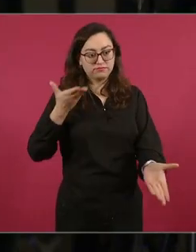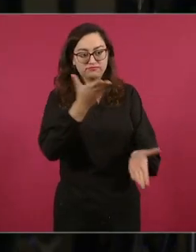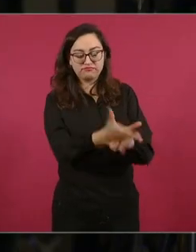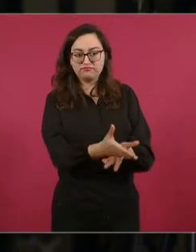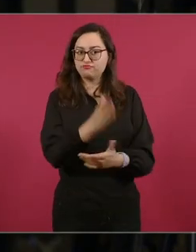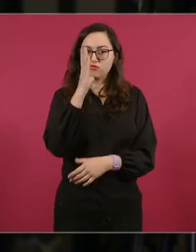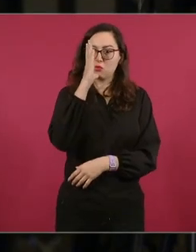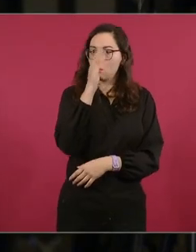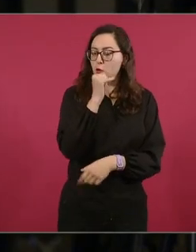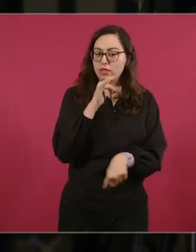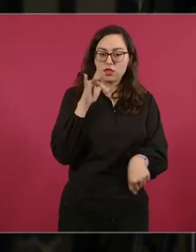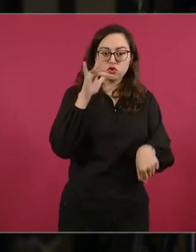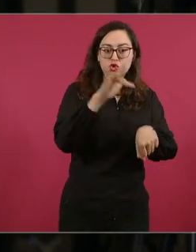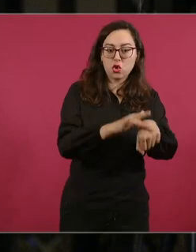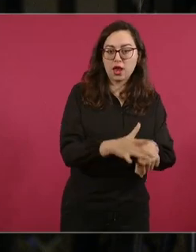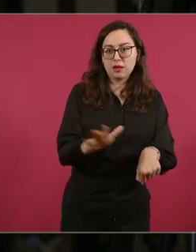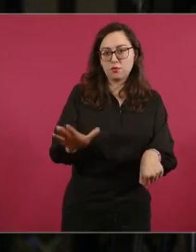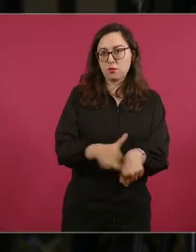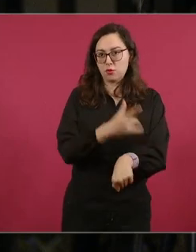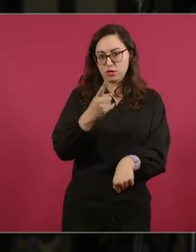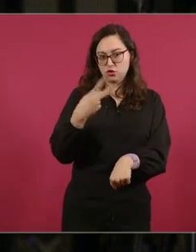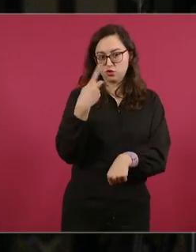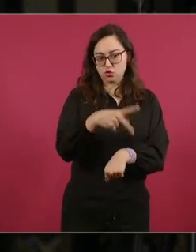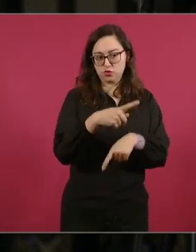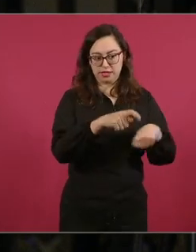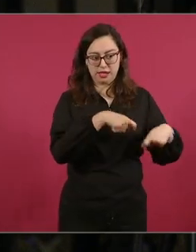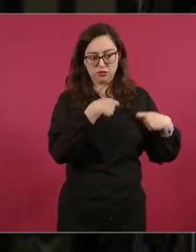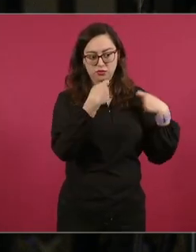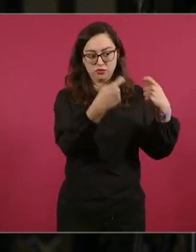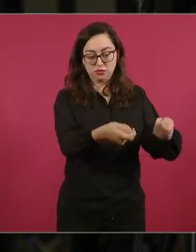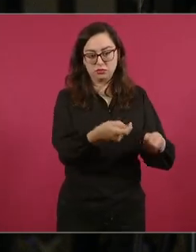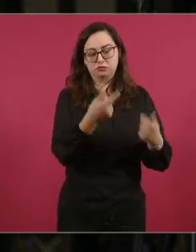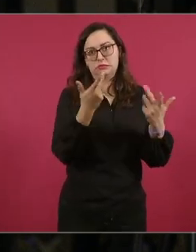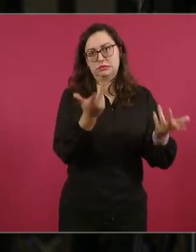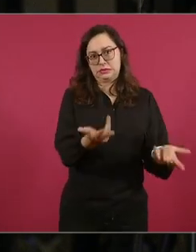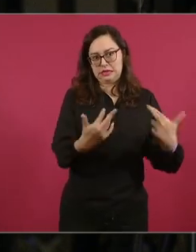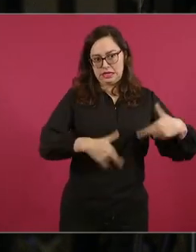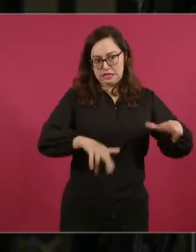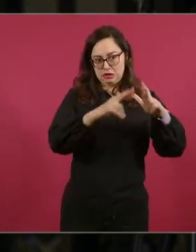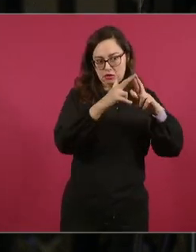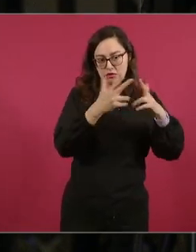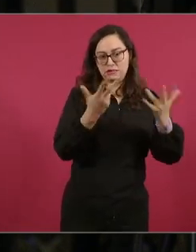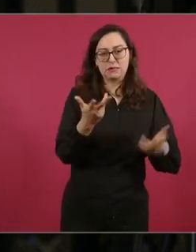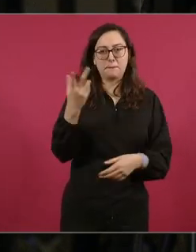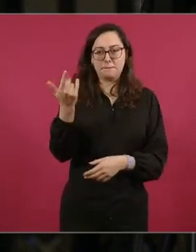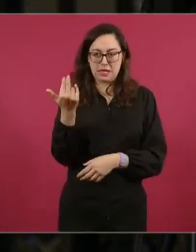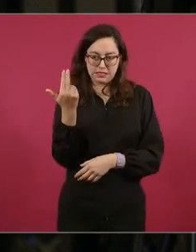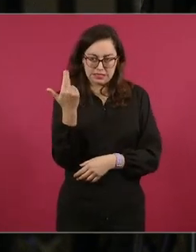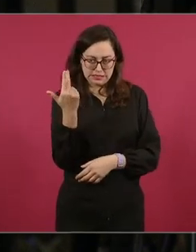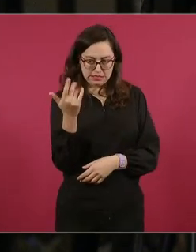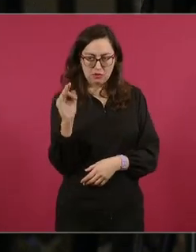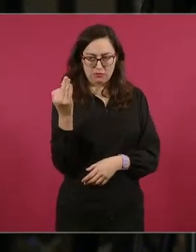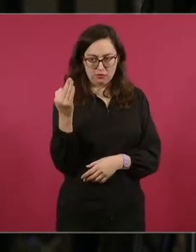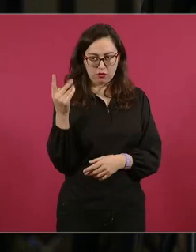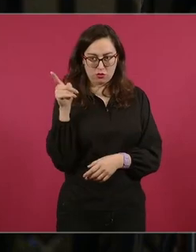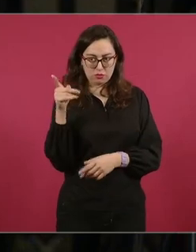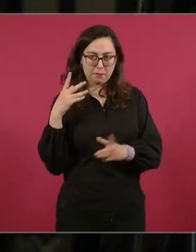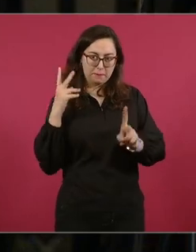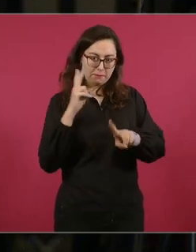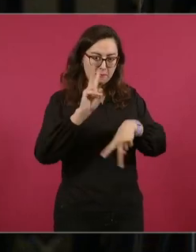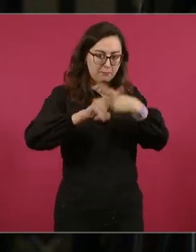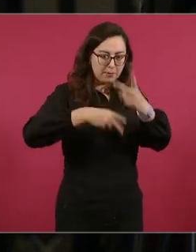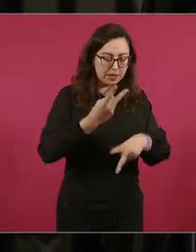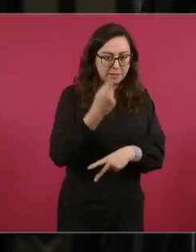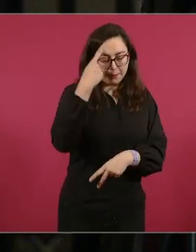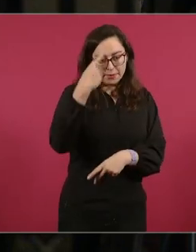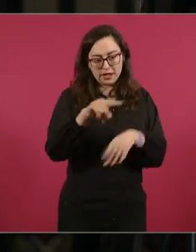¿no? Tengo entendido que va el 25 de febrero, incluso me han comentado que va a ir a la obra de toma del acueducto